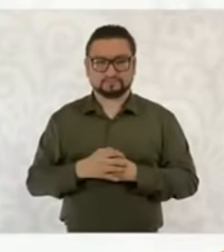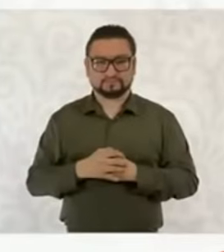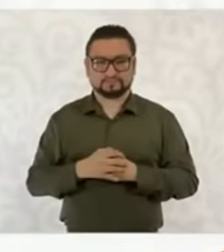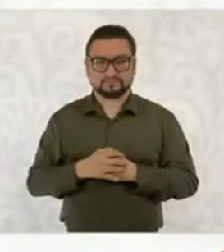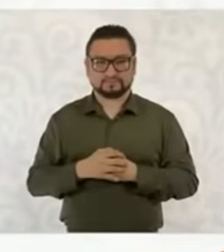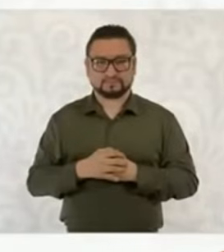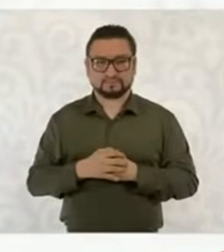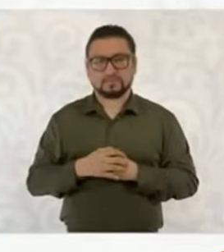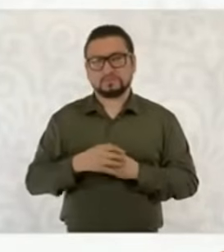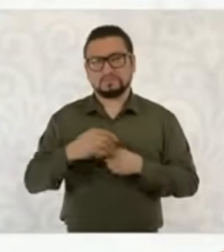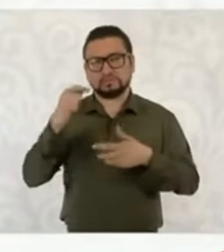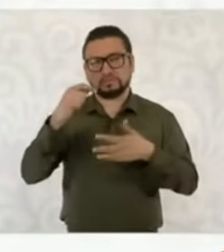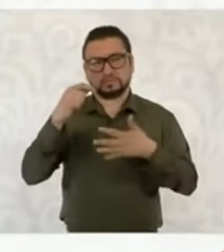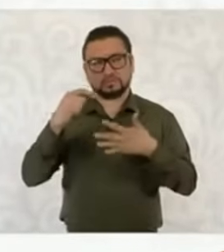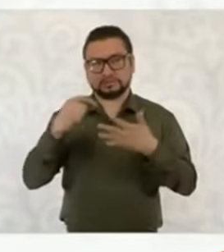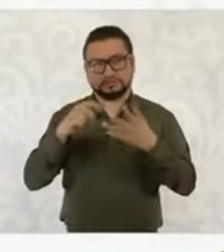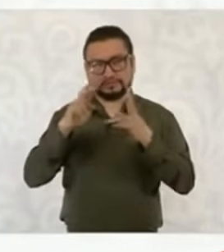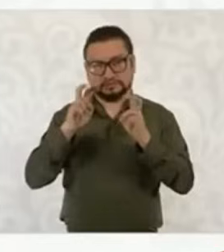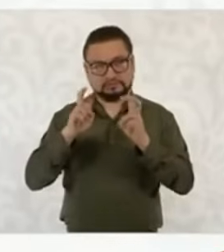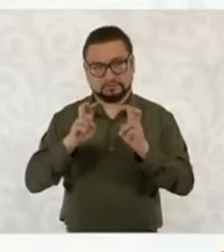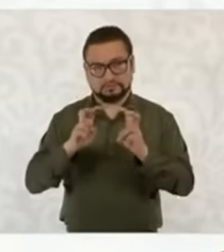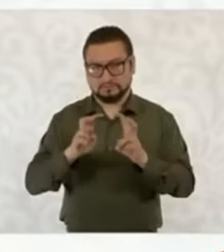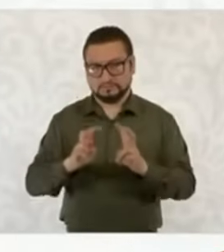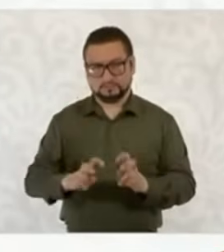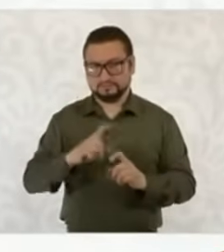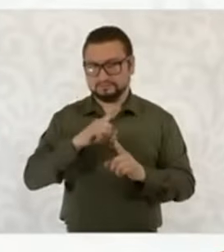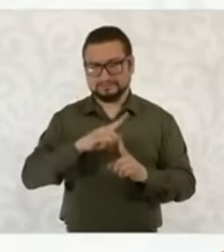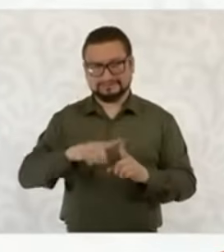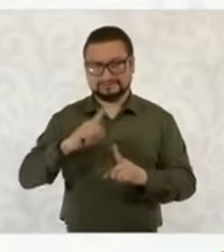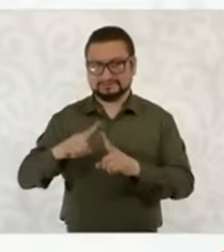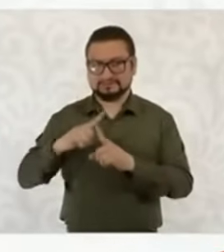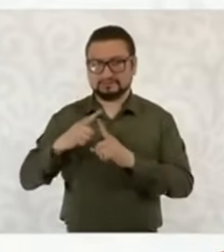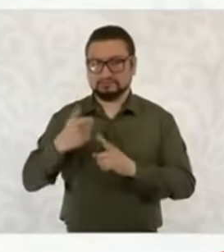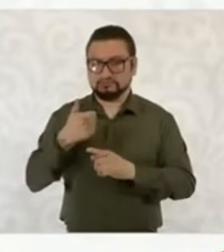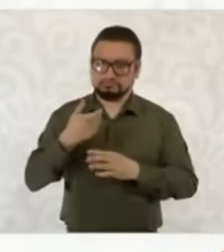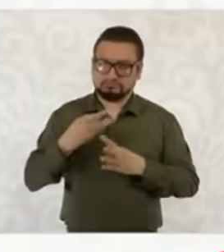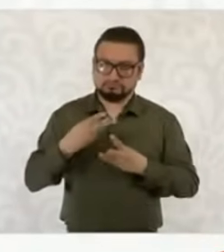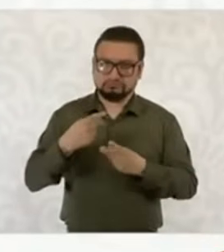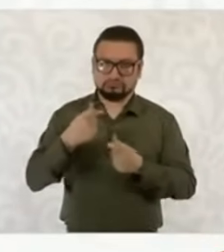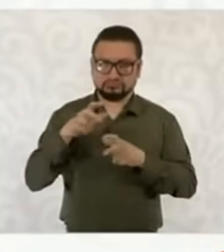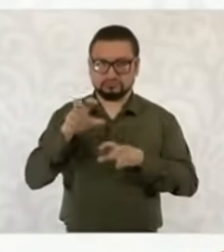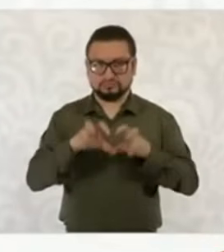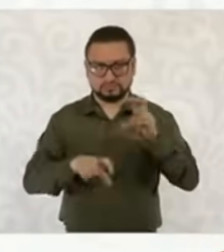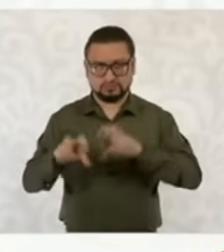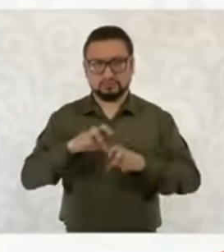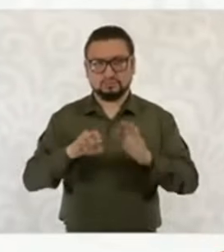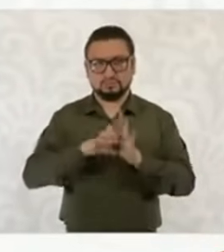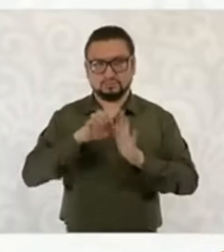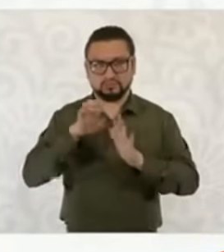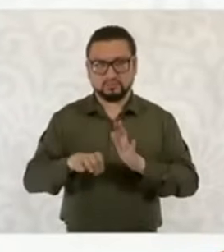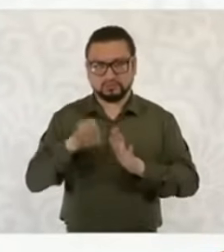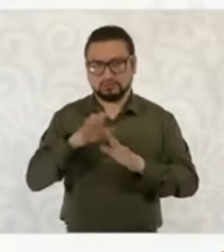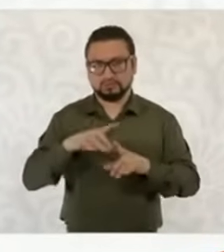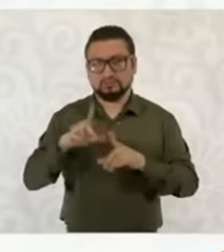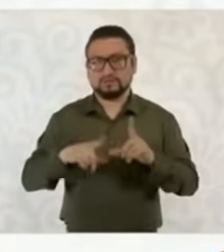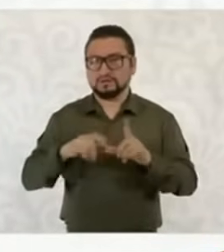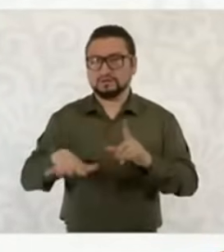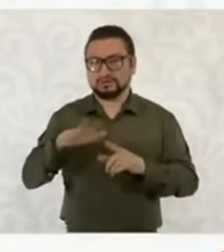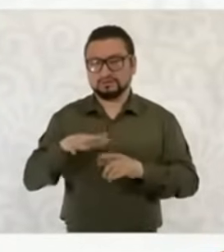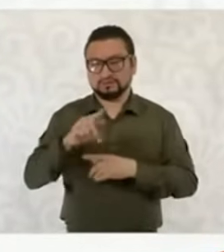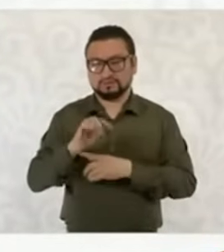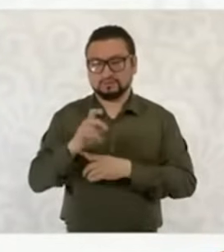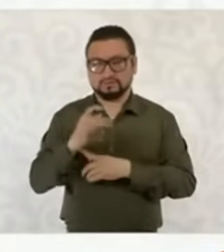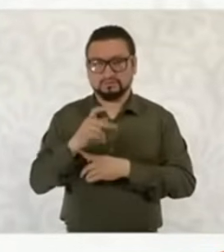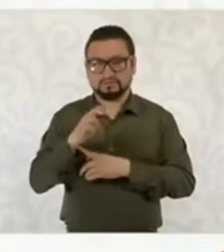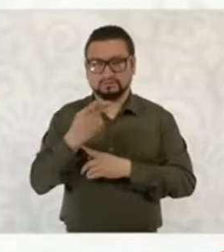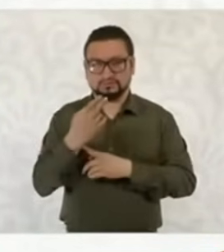y los distintos rubros de cada una de las inversiones. Por ejemplo, para el Istmo de Tehuantepec se destinaron